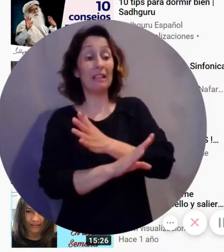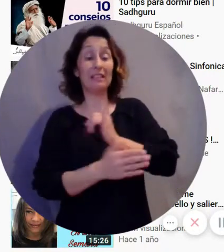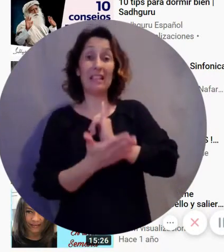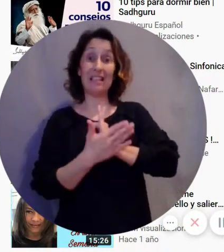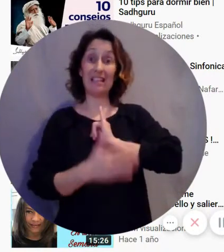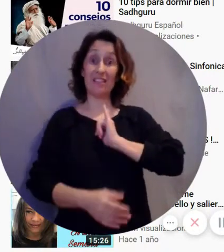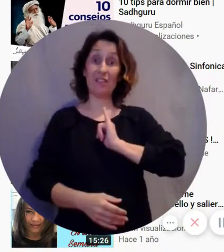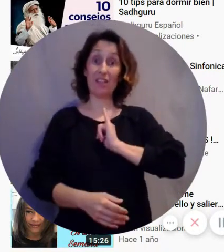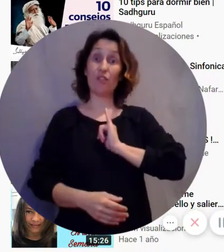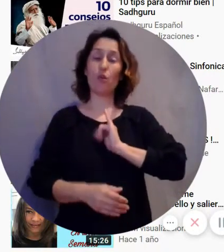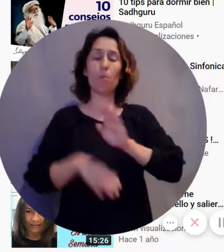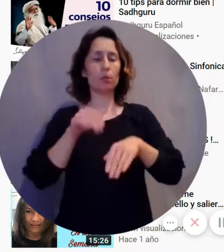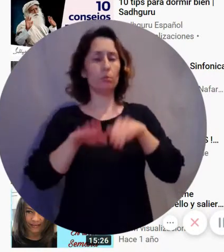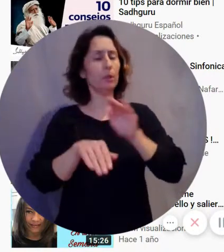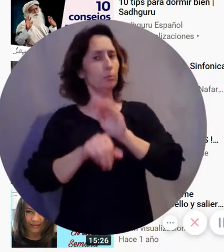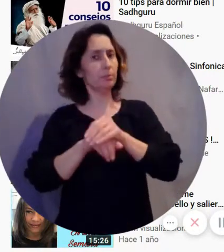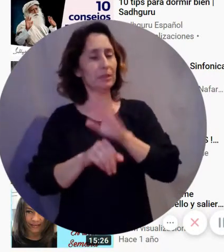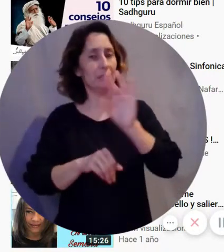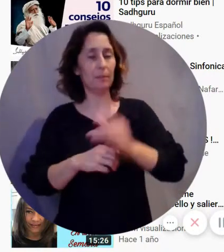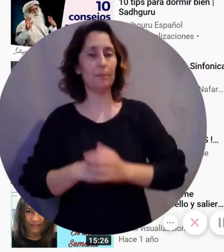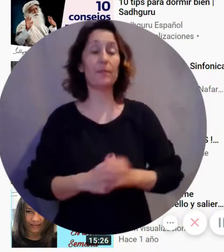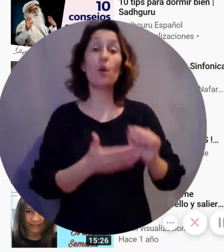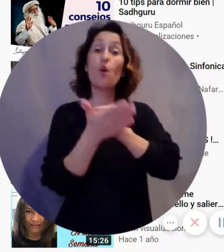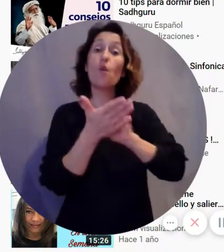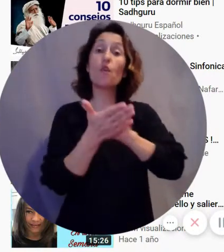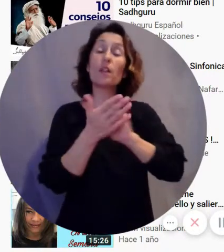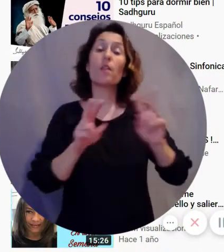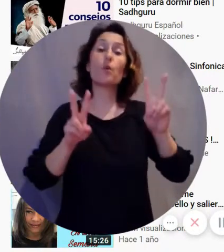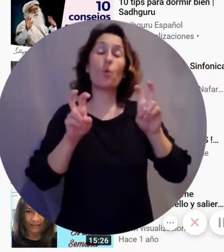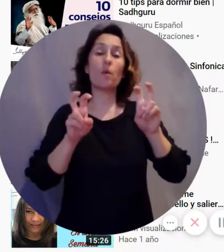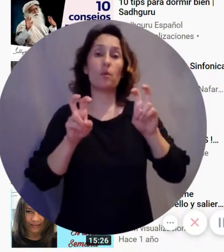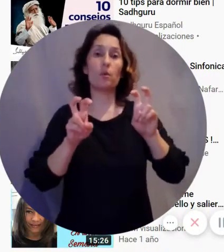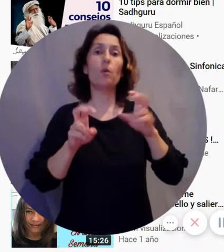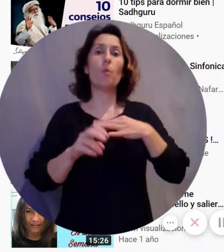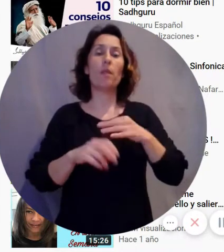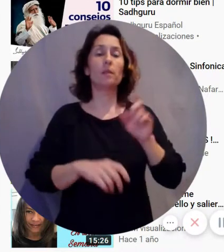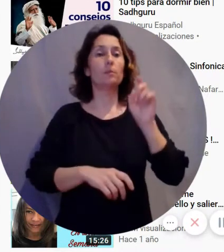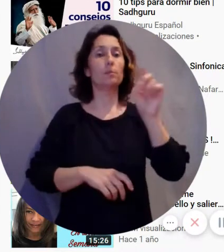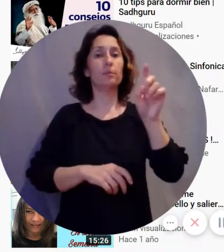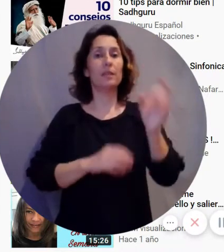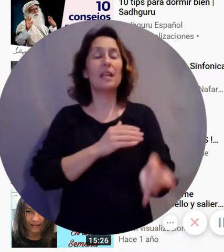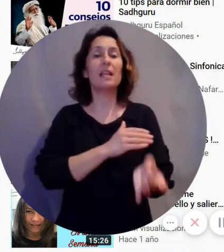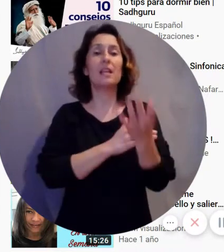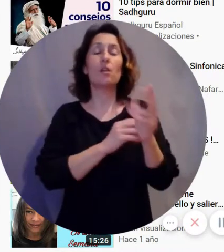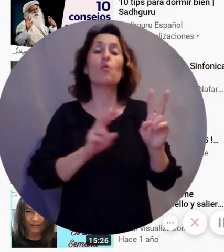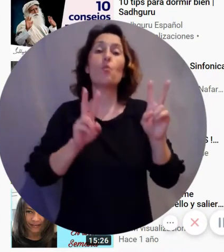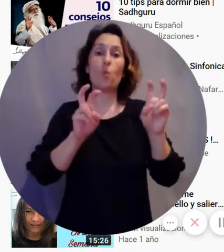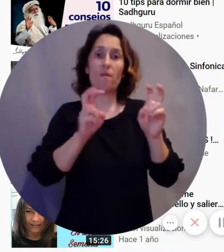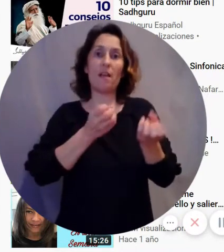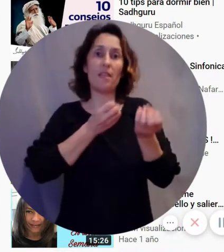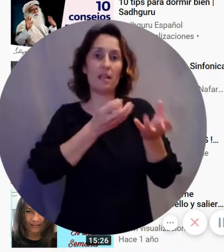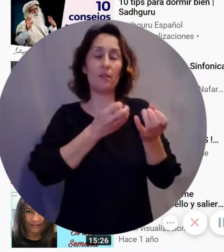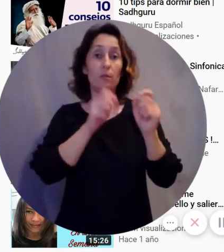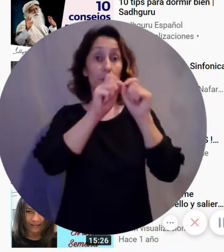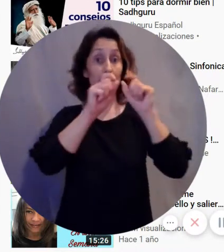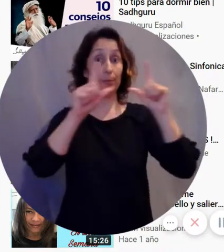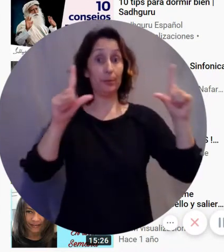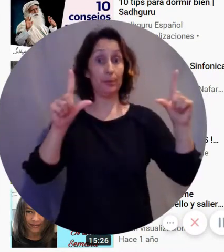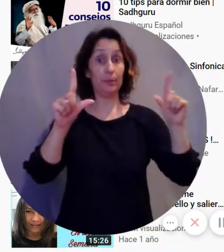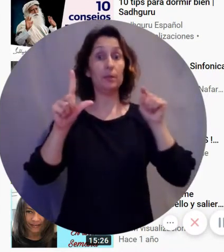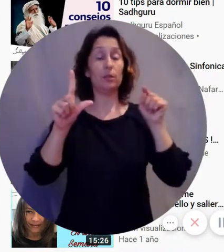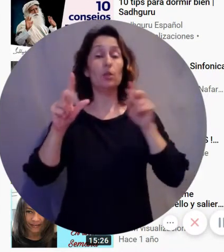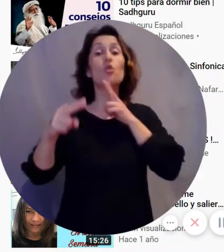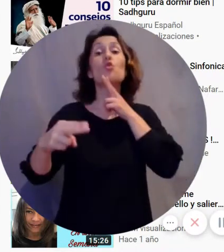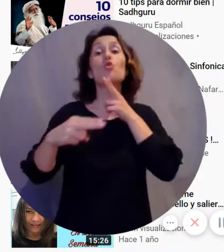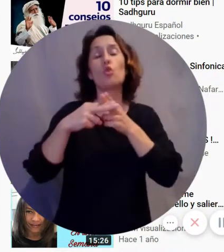Si quieres crear un nuevo borrador, puedes pulsar sobre Iniciar nueva declaración. Aparecerá una ventana emergente para darle nombre al nuevo borrador que